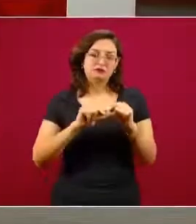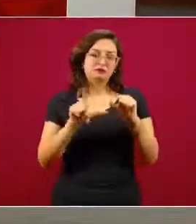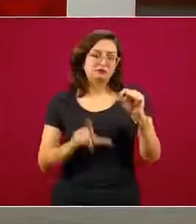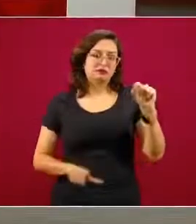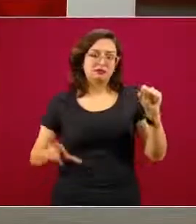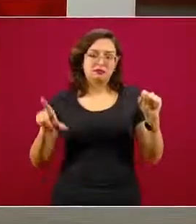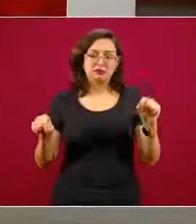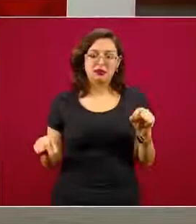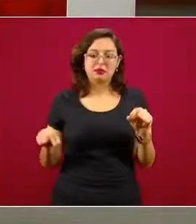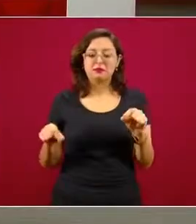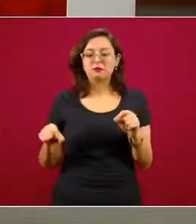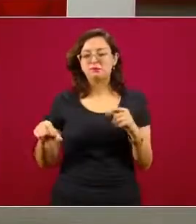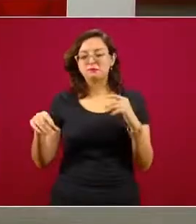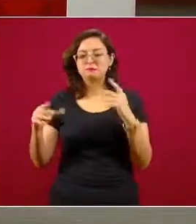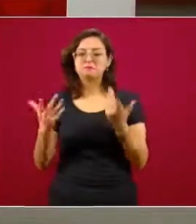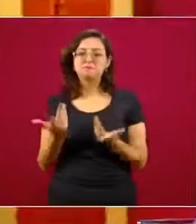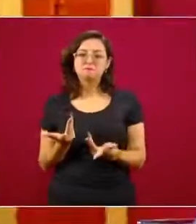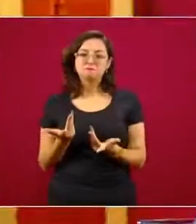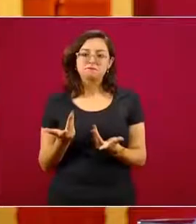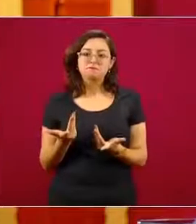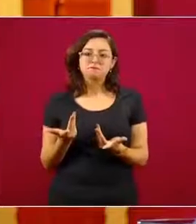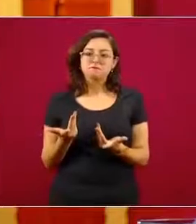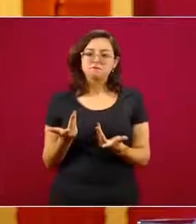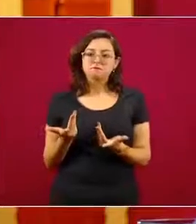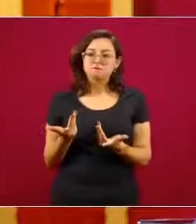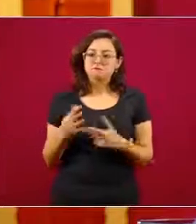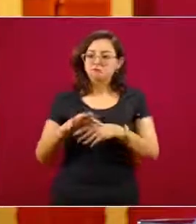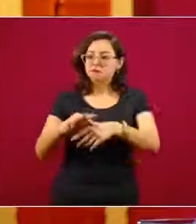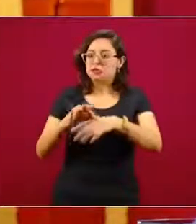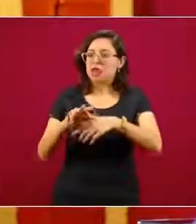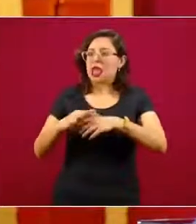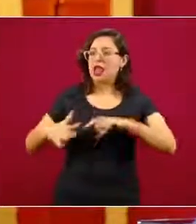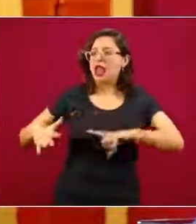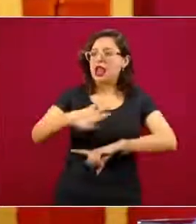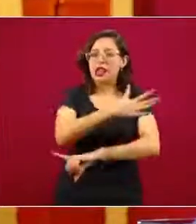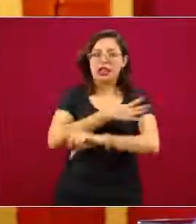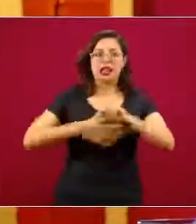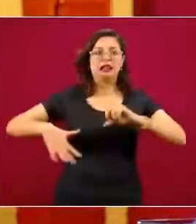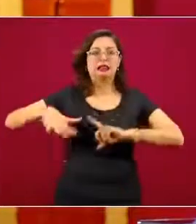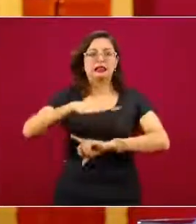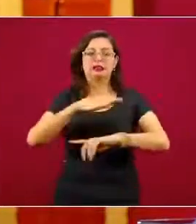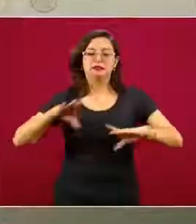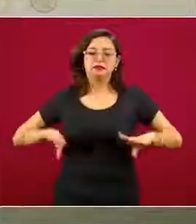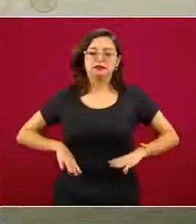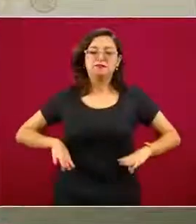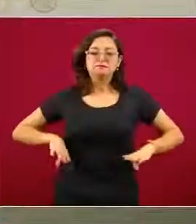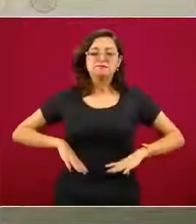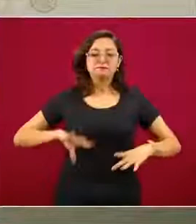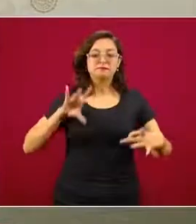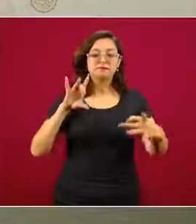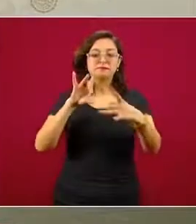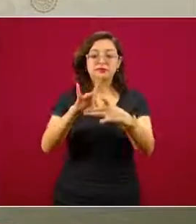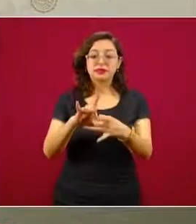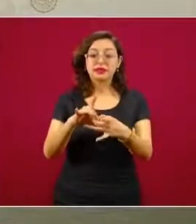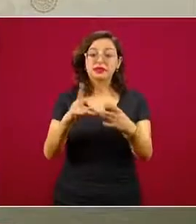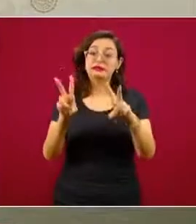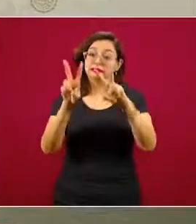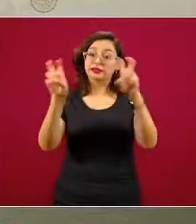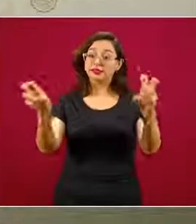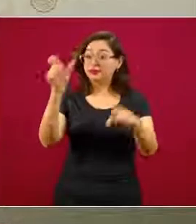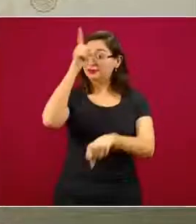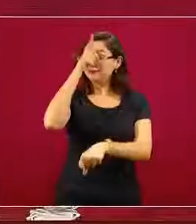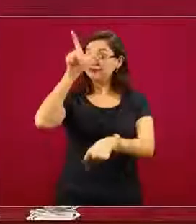mexicana podríamos identificar como elementos de la realidad. Y entre ellos están las dimensiones